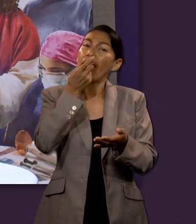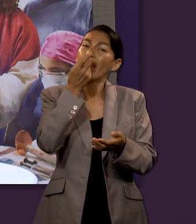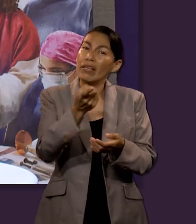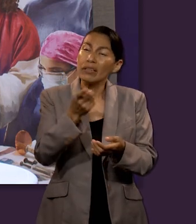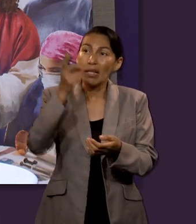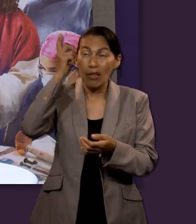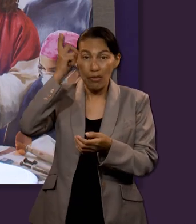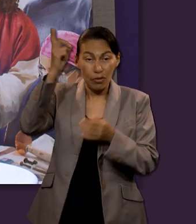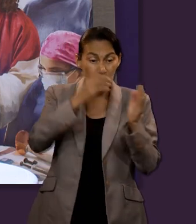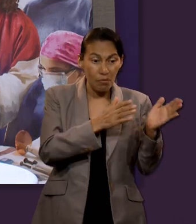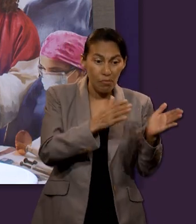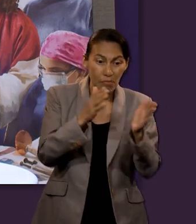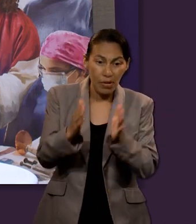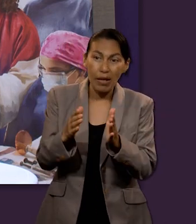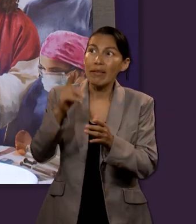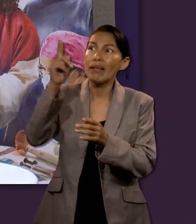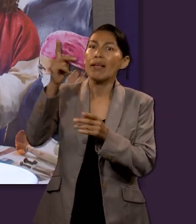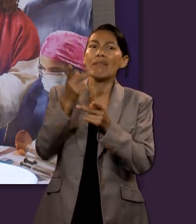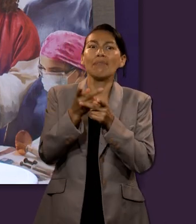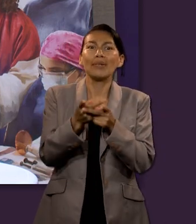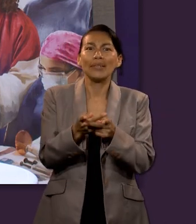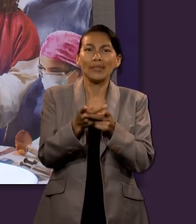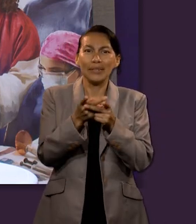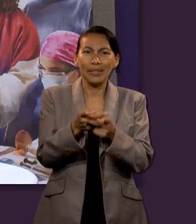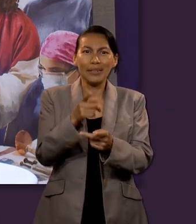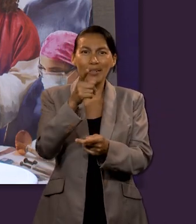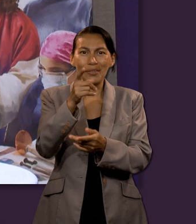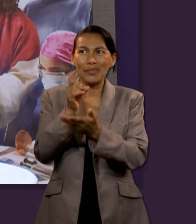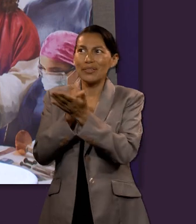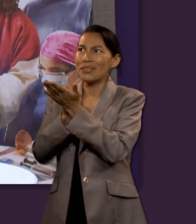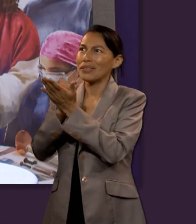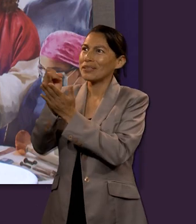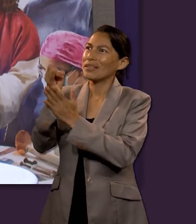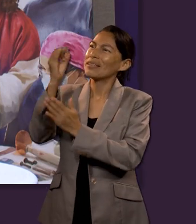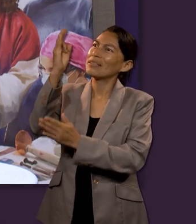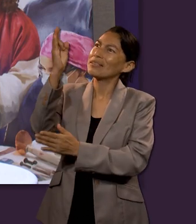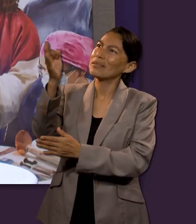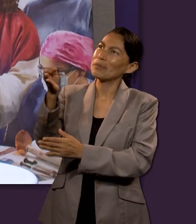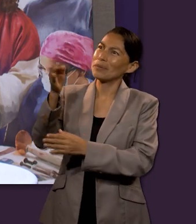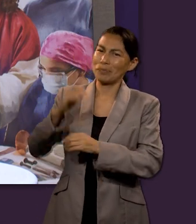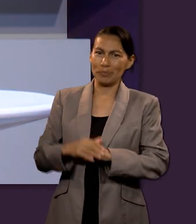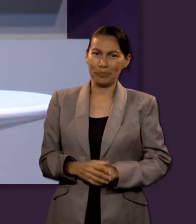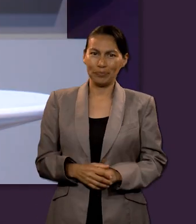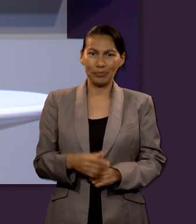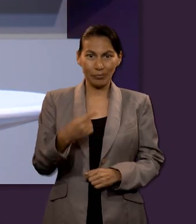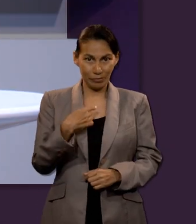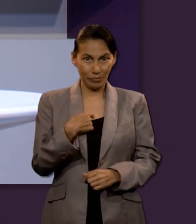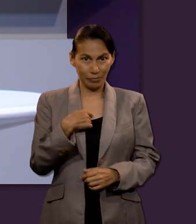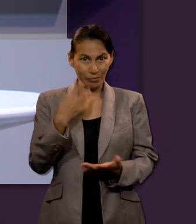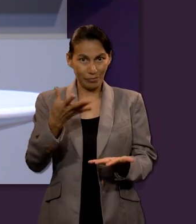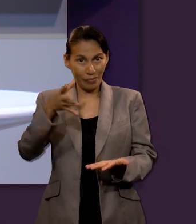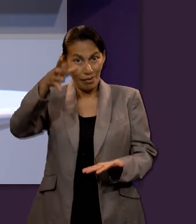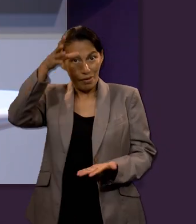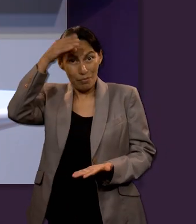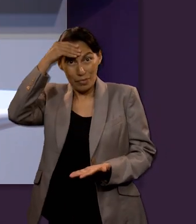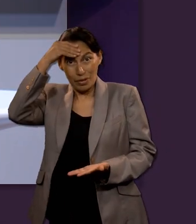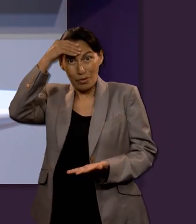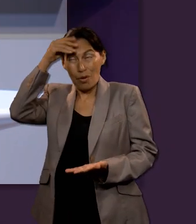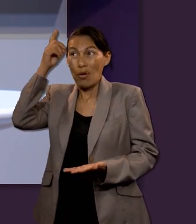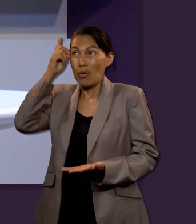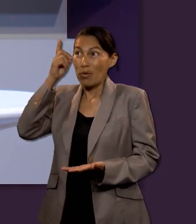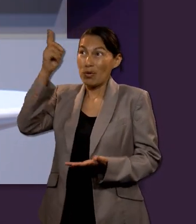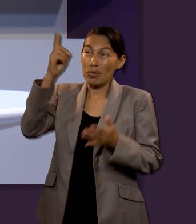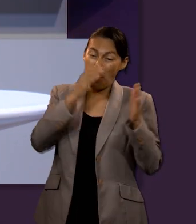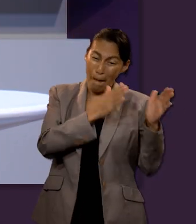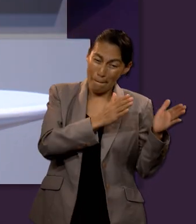es que dios tiene un plan y él es paciente esperándote a ti y esperando a miami entonces yo aprendo